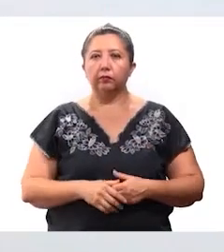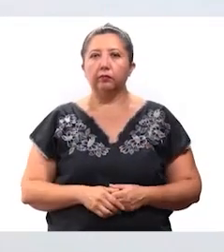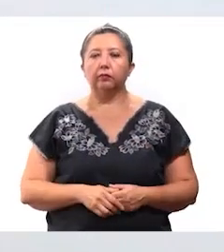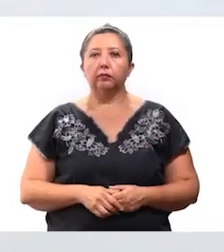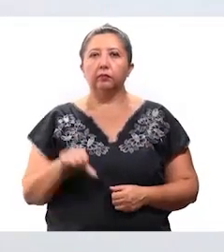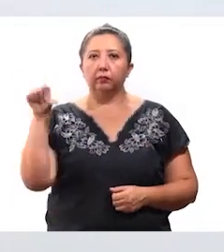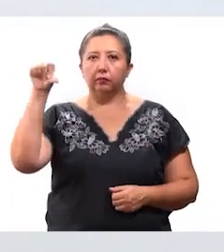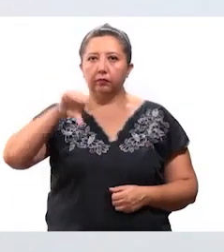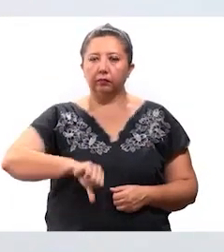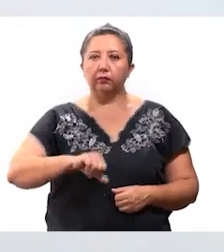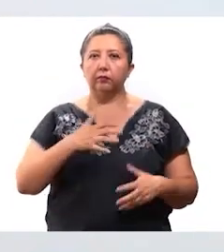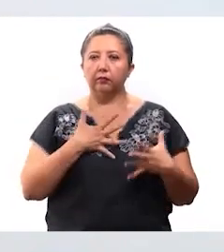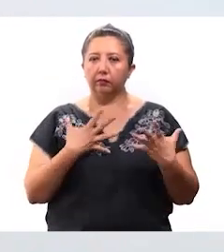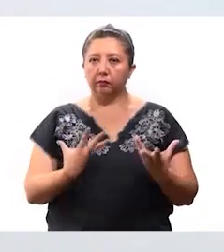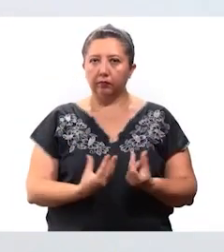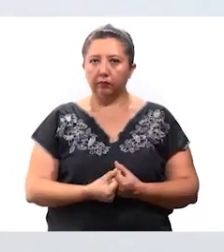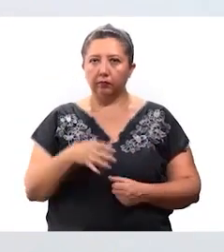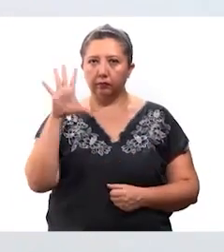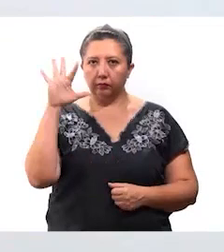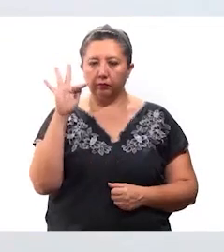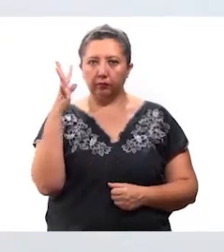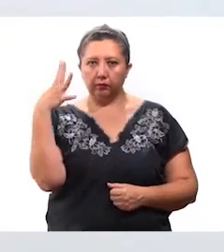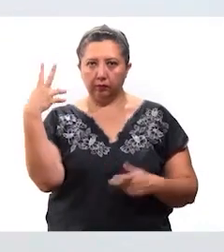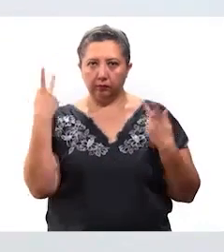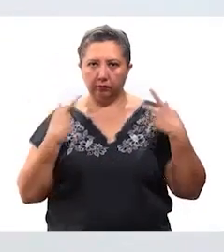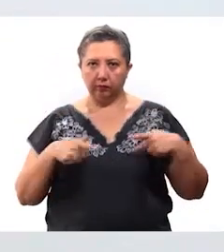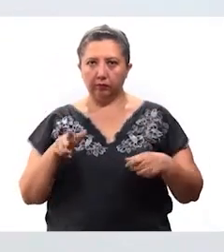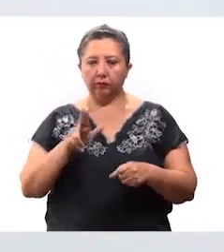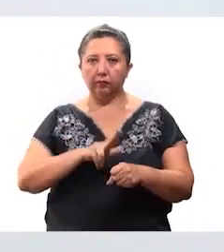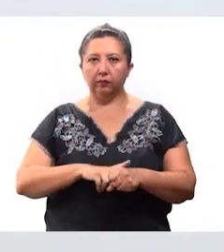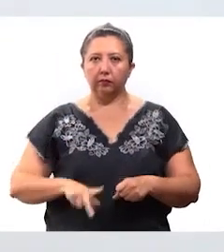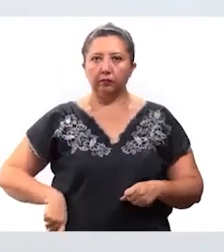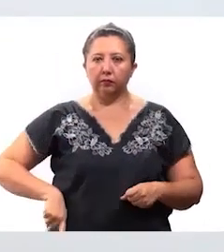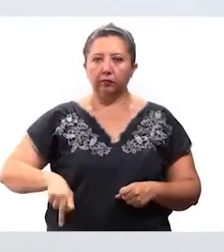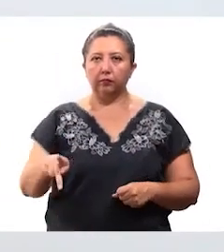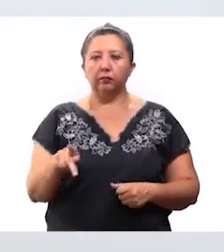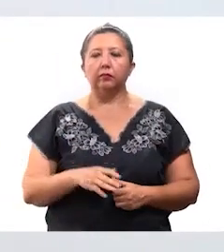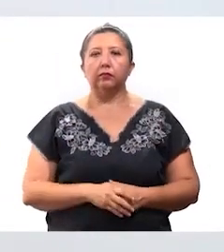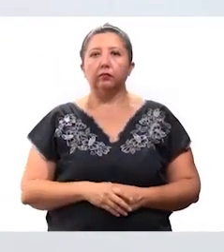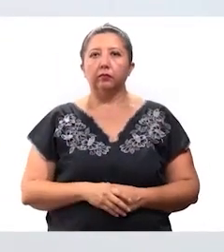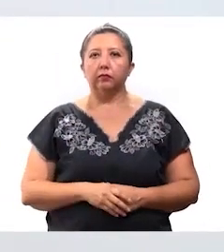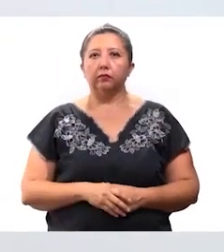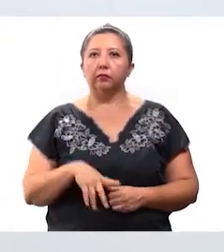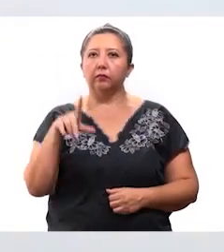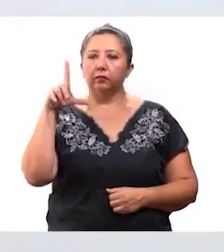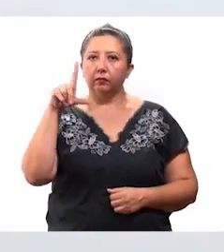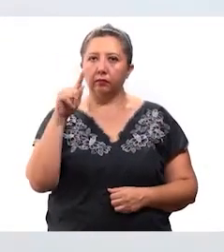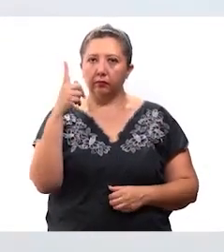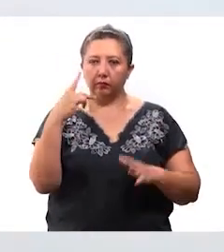diarios. El día de hoy tenemos 44 pacientes en hospitales públicos.